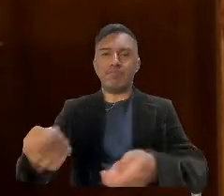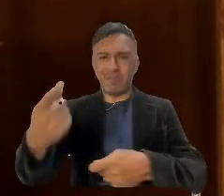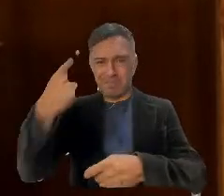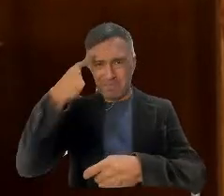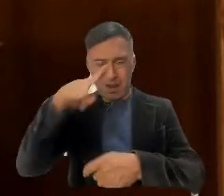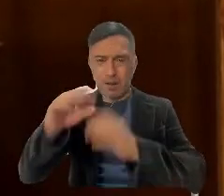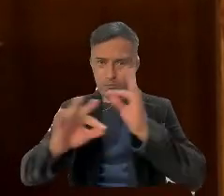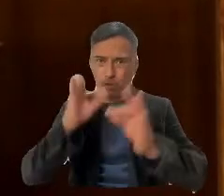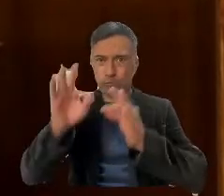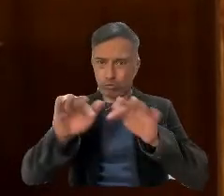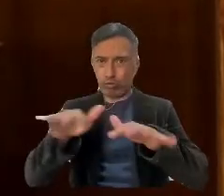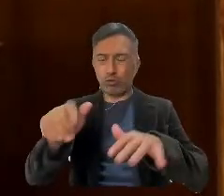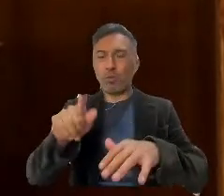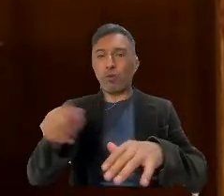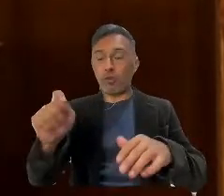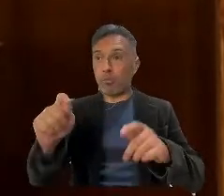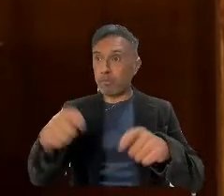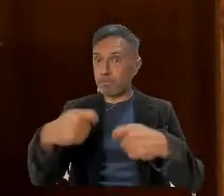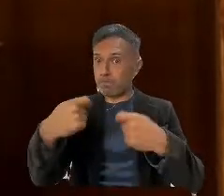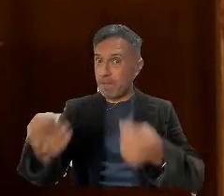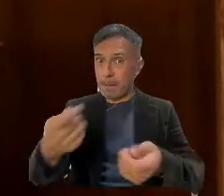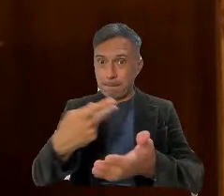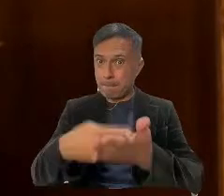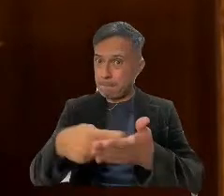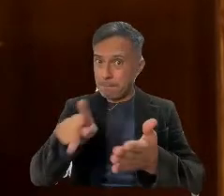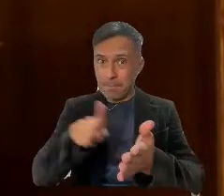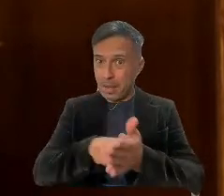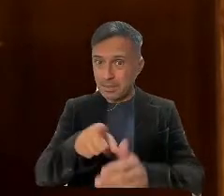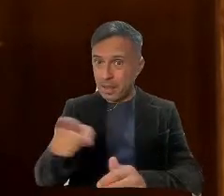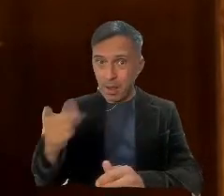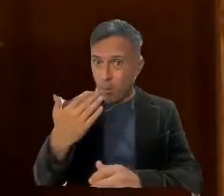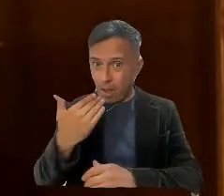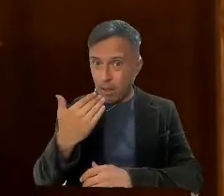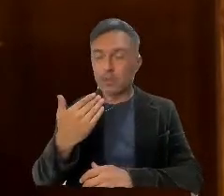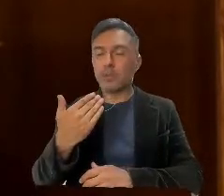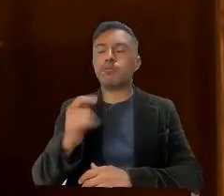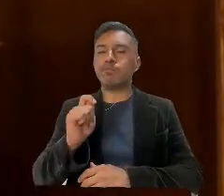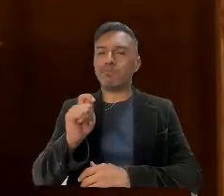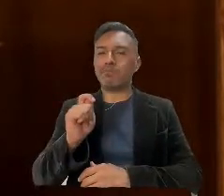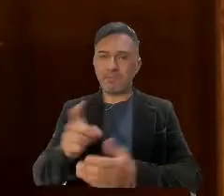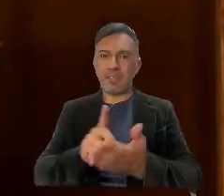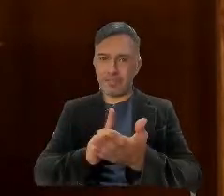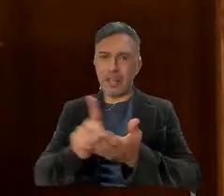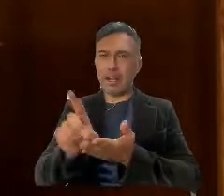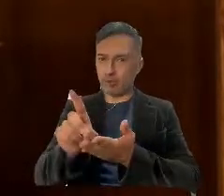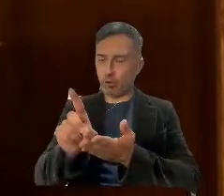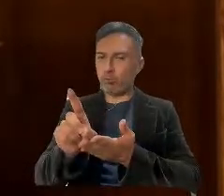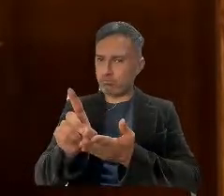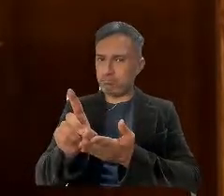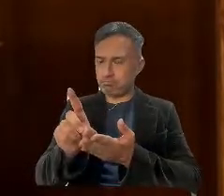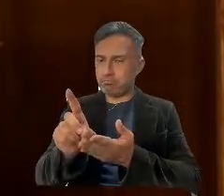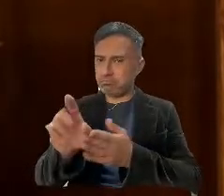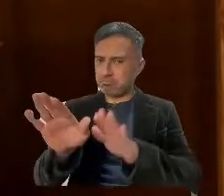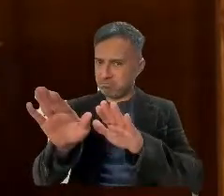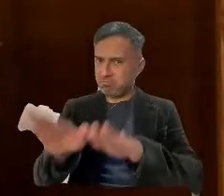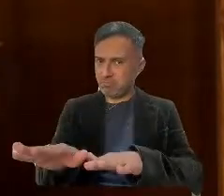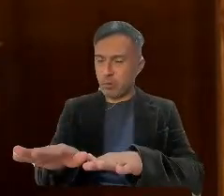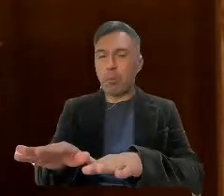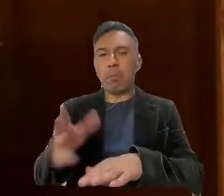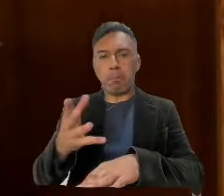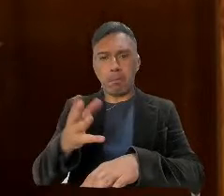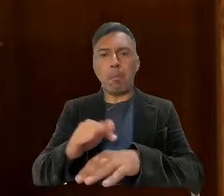hayan obtenido una plaza, quienes conservarán el derecho, en su caso, a que les otorguen una